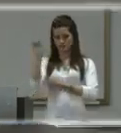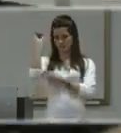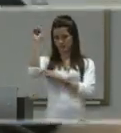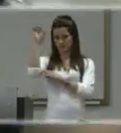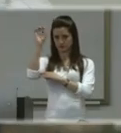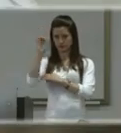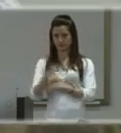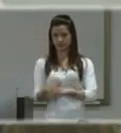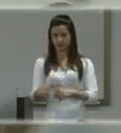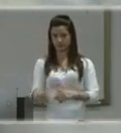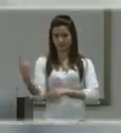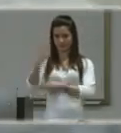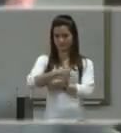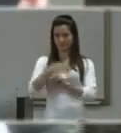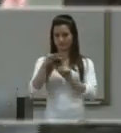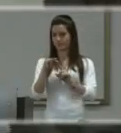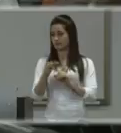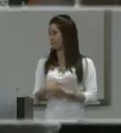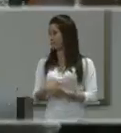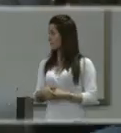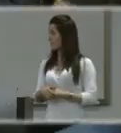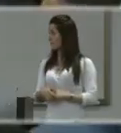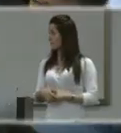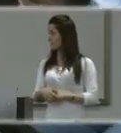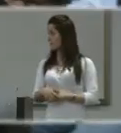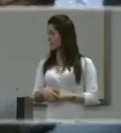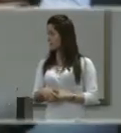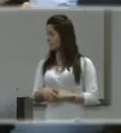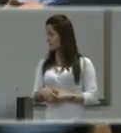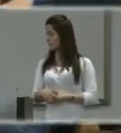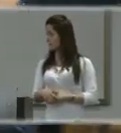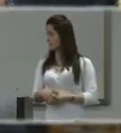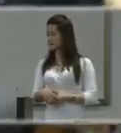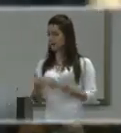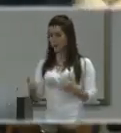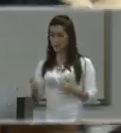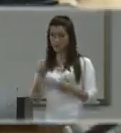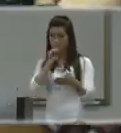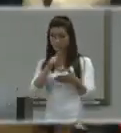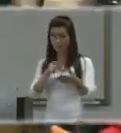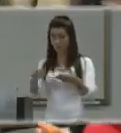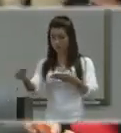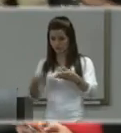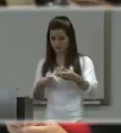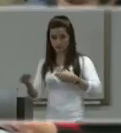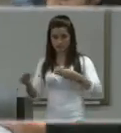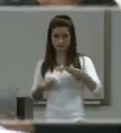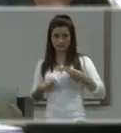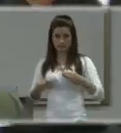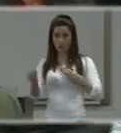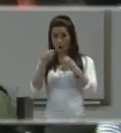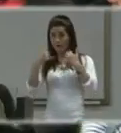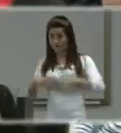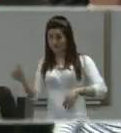parte de este evento. Sí, muchas a la gracias. Vuelta vamos a clasificar las preguntas y en la, al principio responderemos.